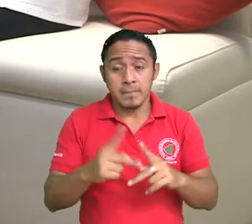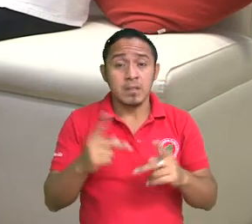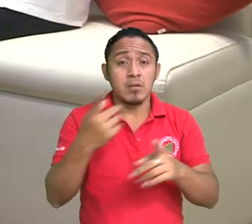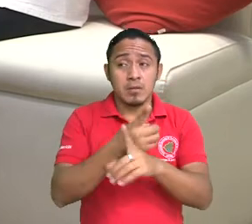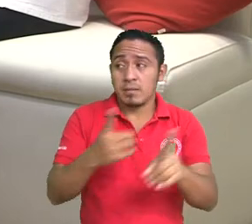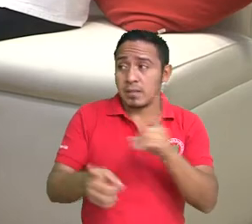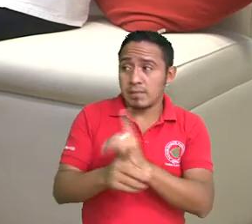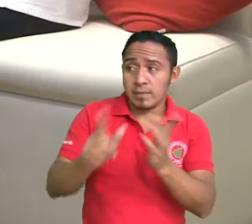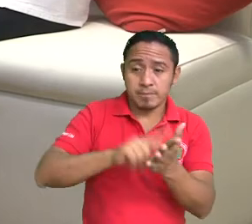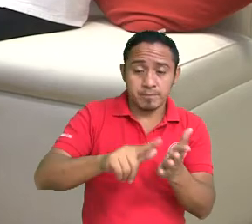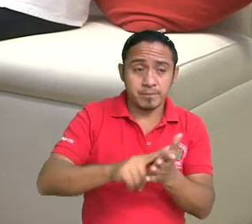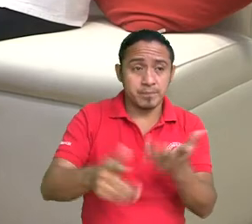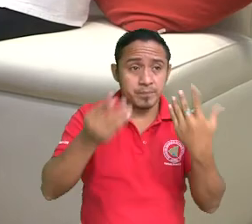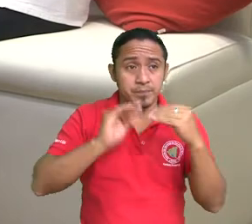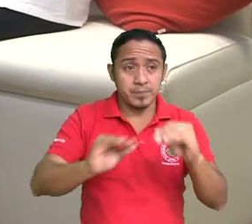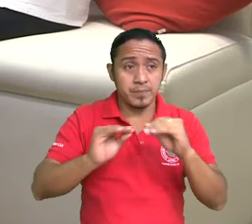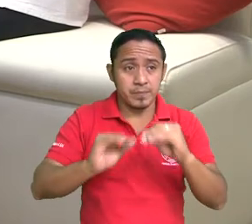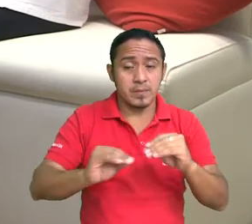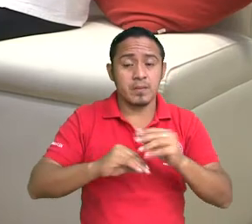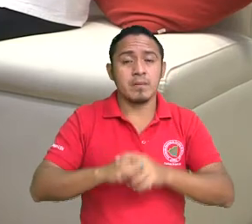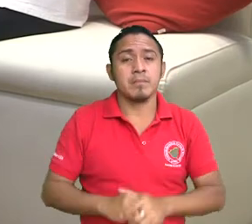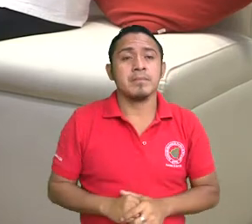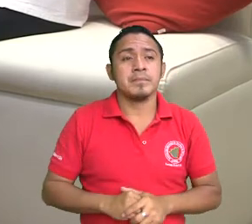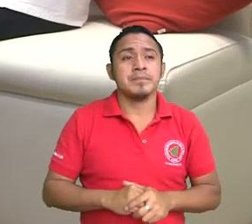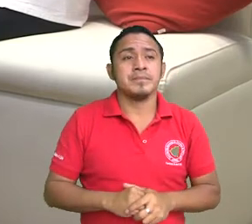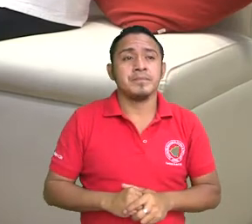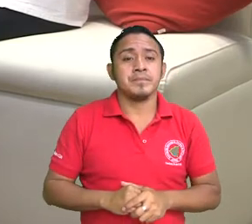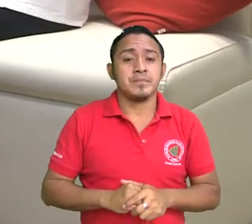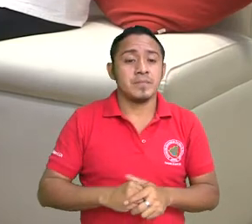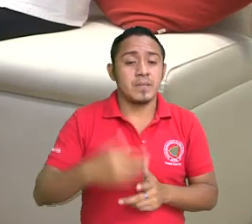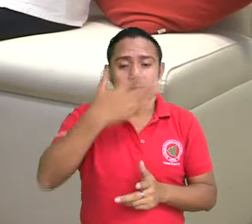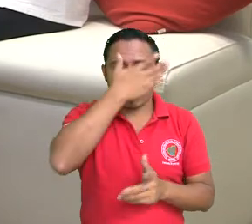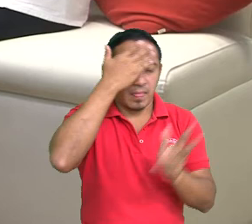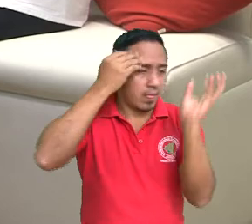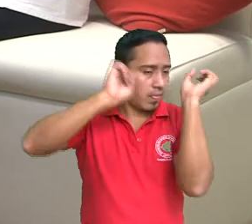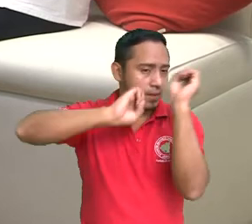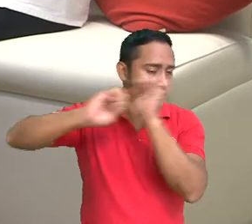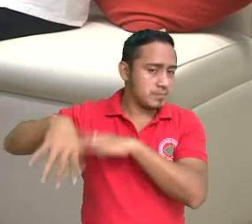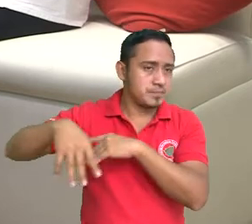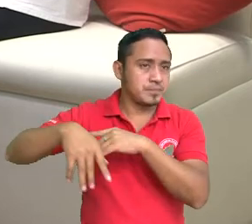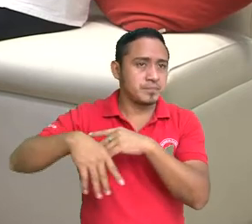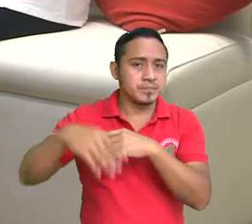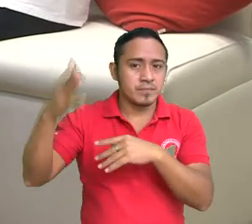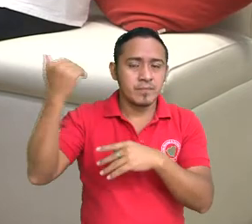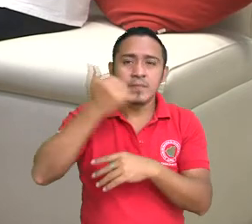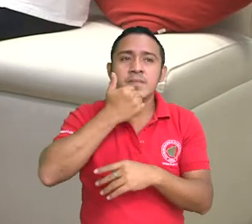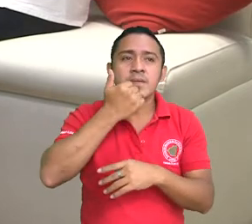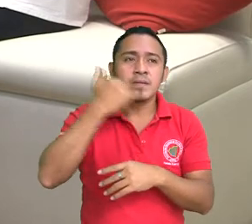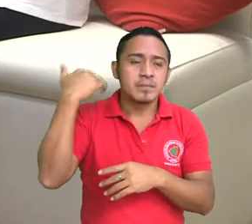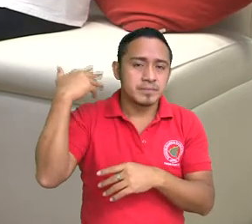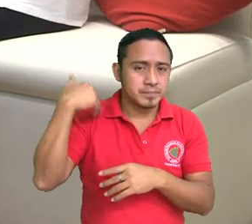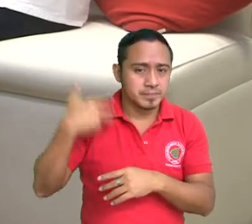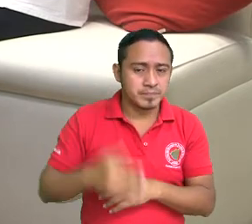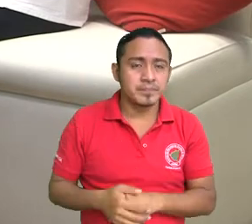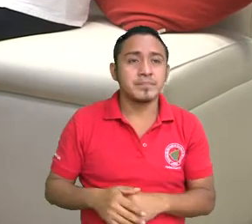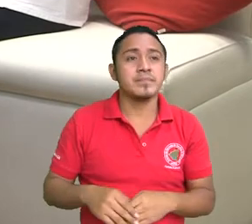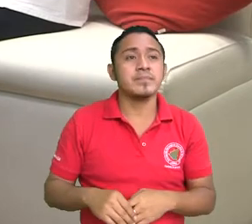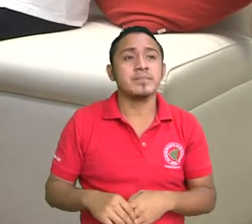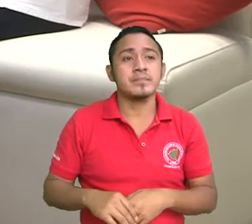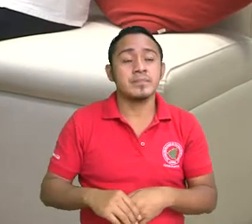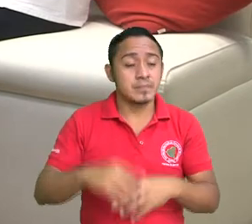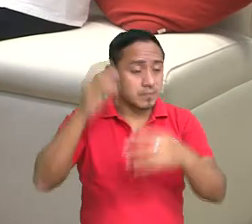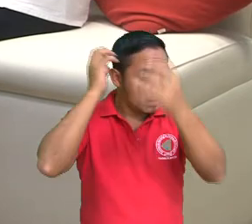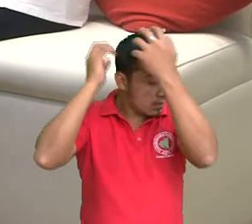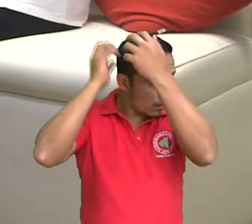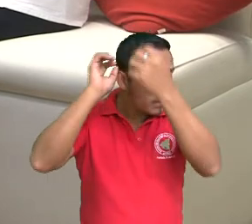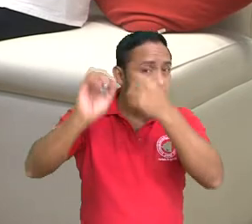higiene. Transmitirle para que se borre ese mal concepto que se había transmitido de generación en generación, que el